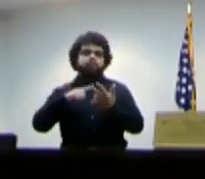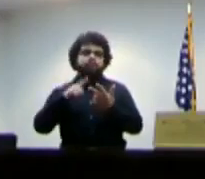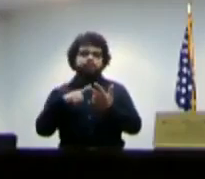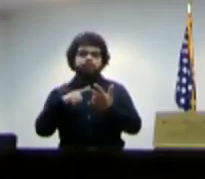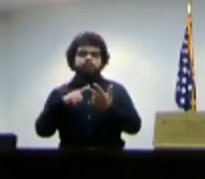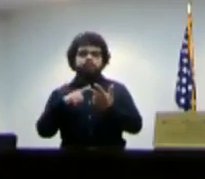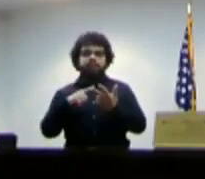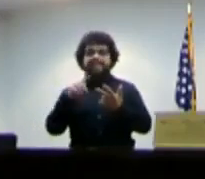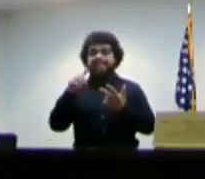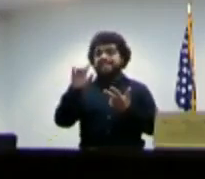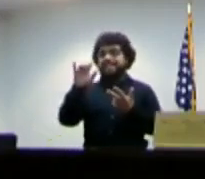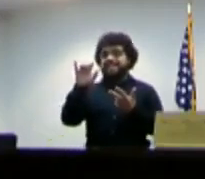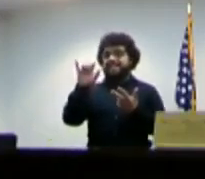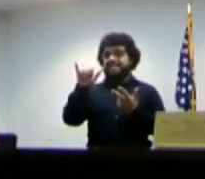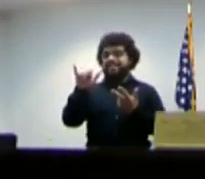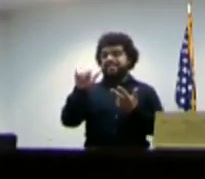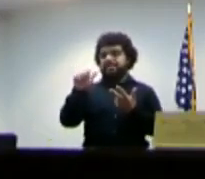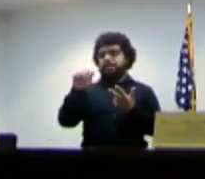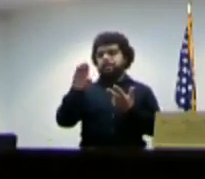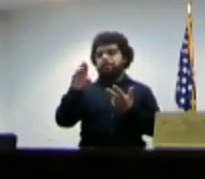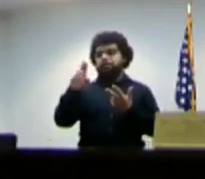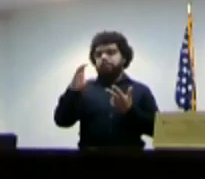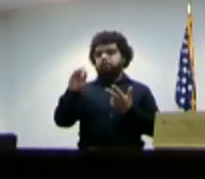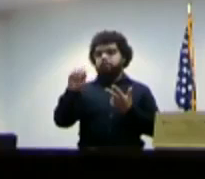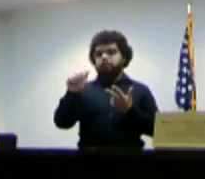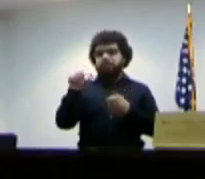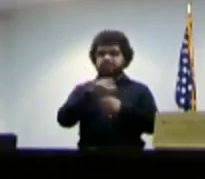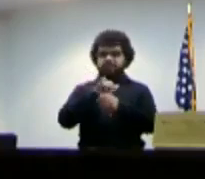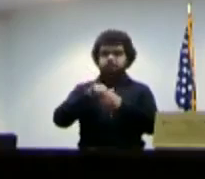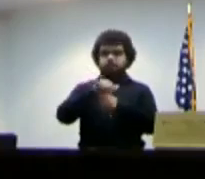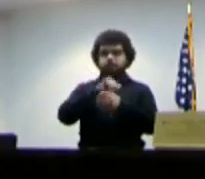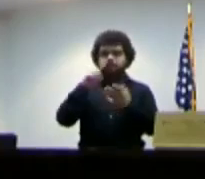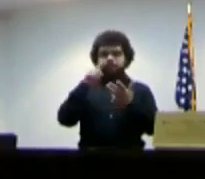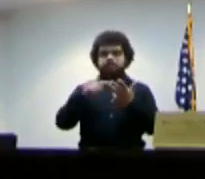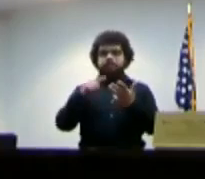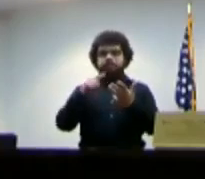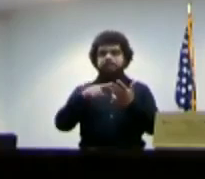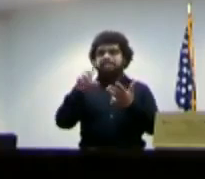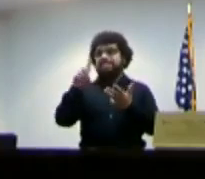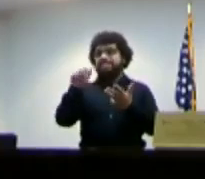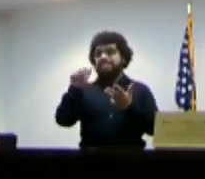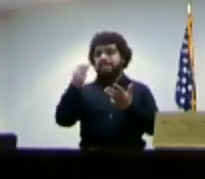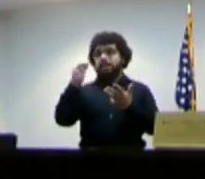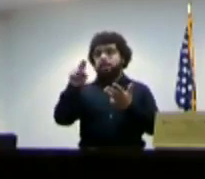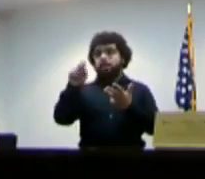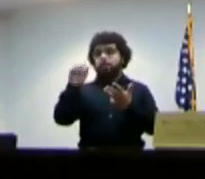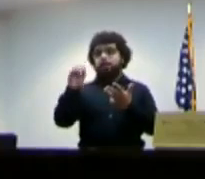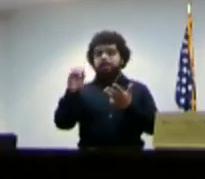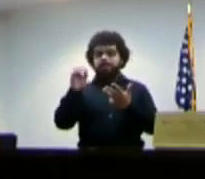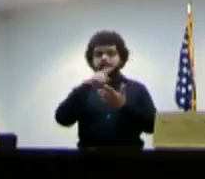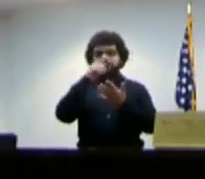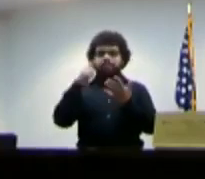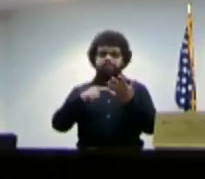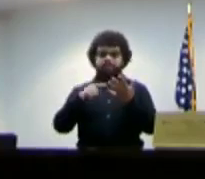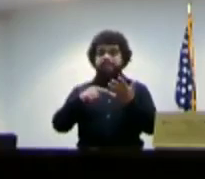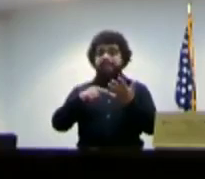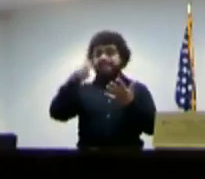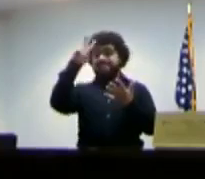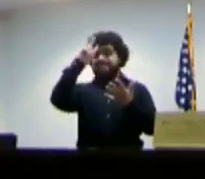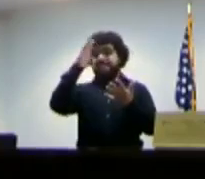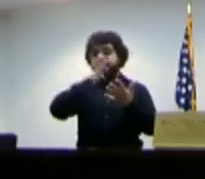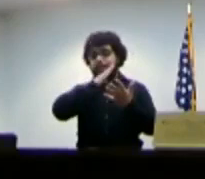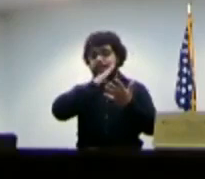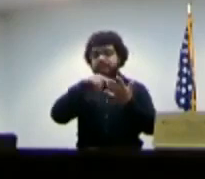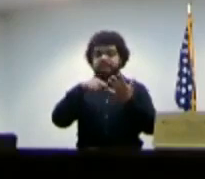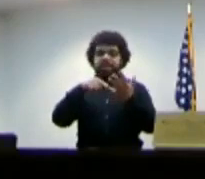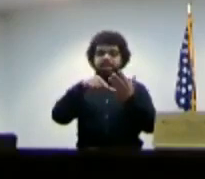combustión en Yabucoa. Tenemos turbinas de combustión en Daguao, tenemos turbinas de combustión en Vega Baja, tenemos